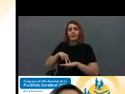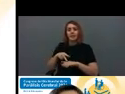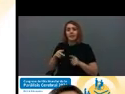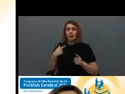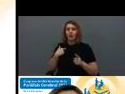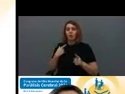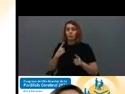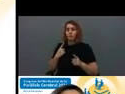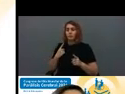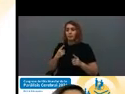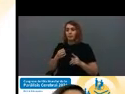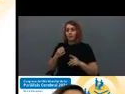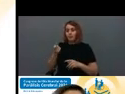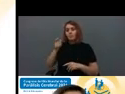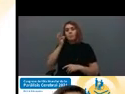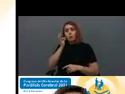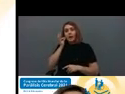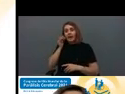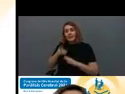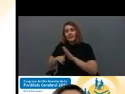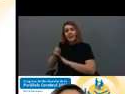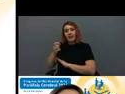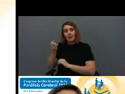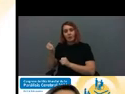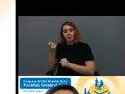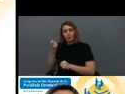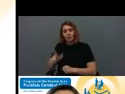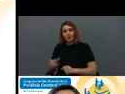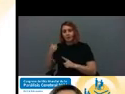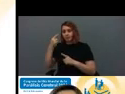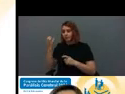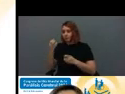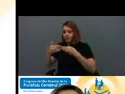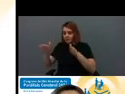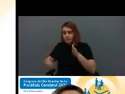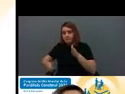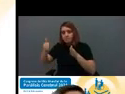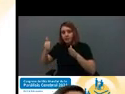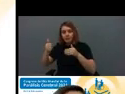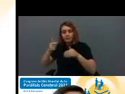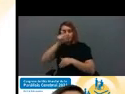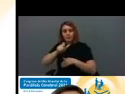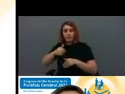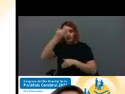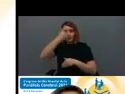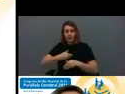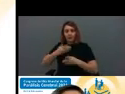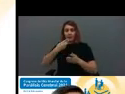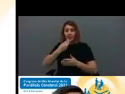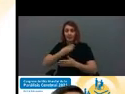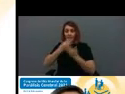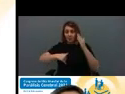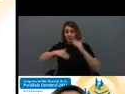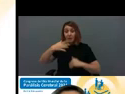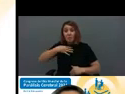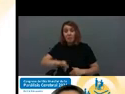para el desarrollo profesional de las mujeres? ¿Es necesario ampliarla a personas con parálisis cerebral mayores de 18 años? ¿Es posible